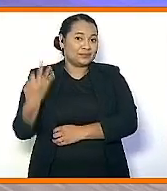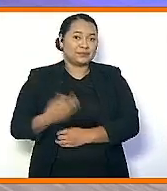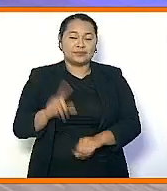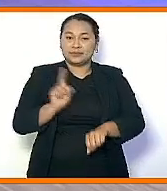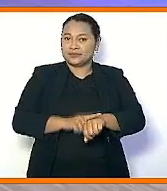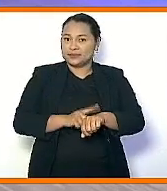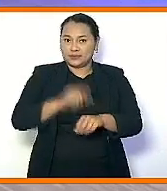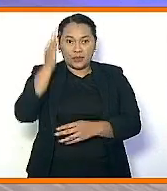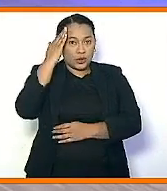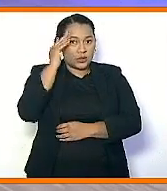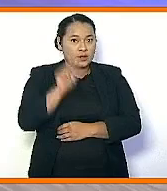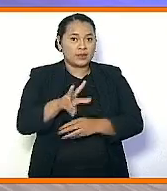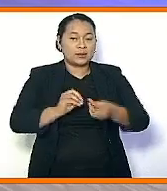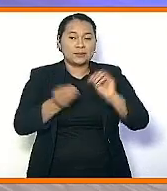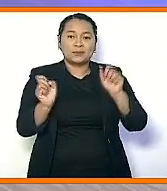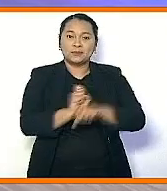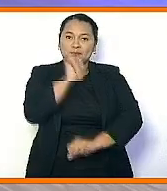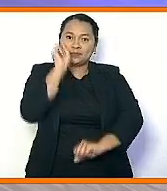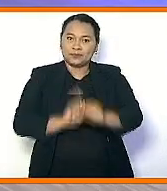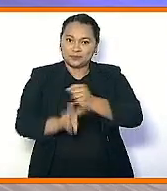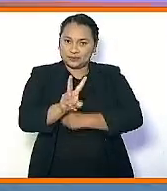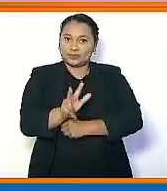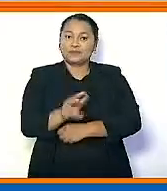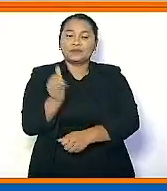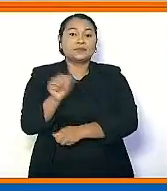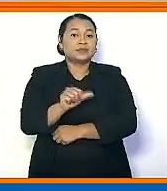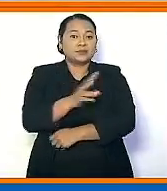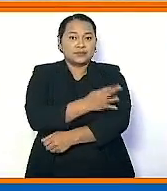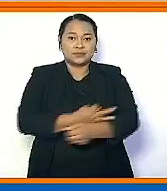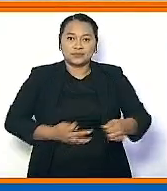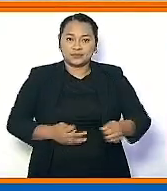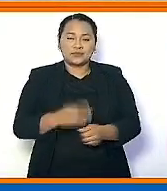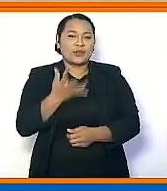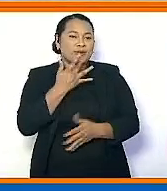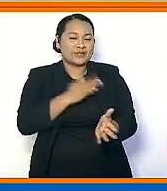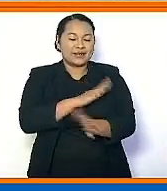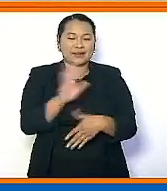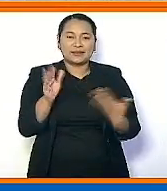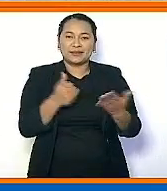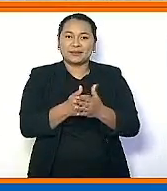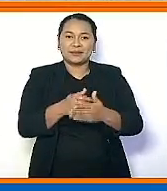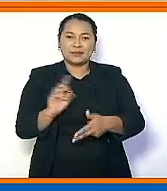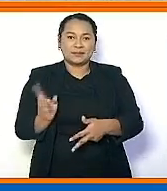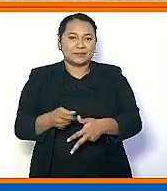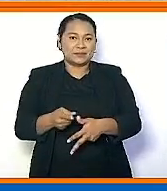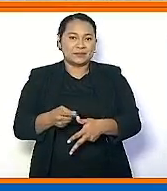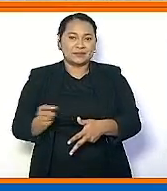números afortunados para esta tarde. Muchísima suerte. El primer número ganador es...